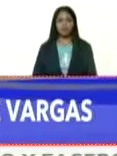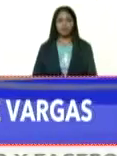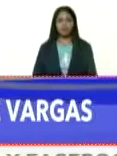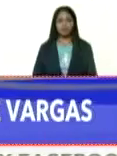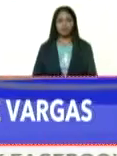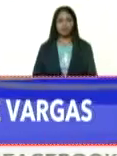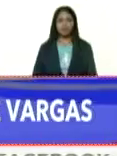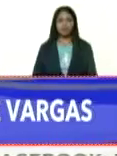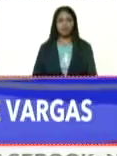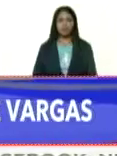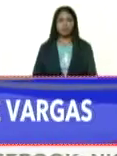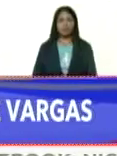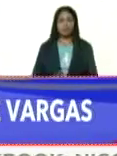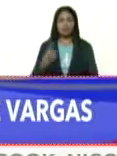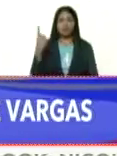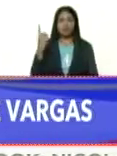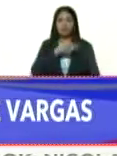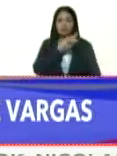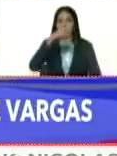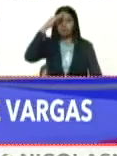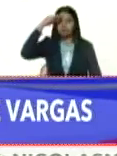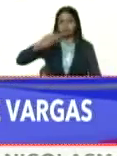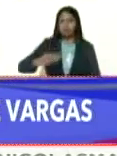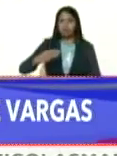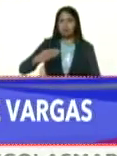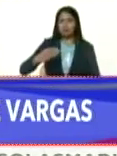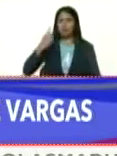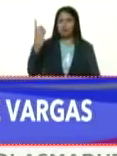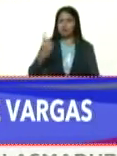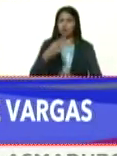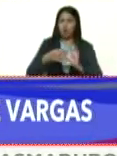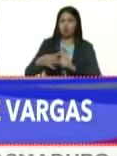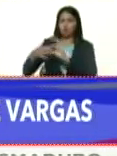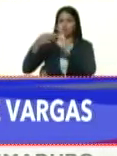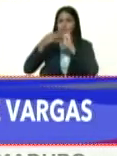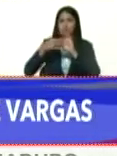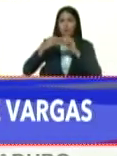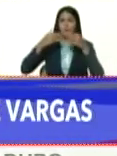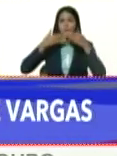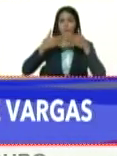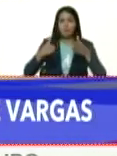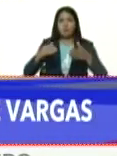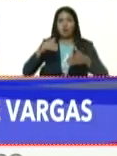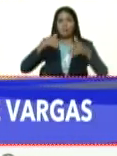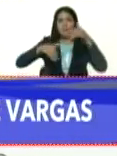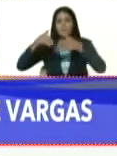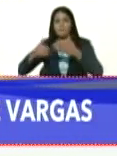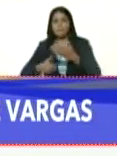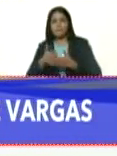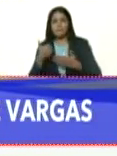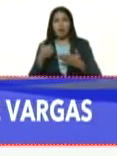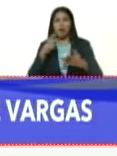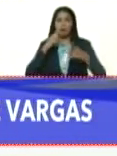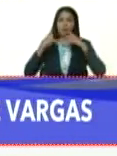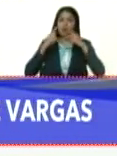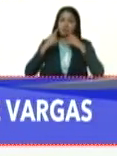Una sola fuerza militar, una sola fuerza popular, una sola fuerza